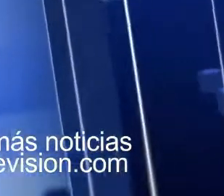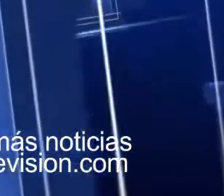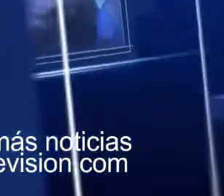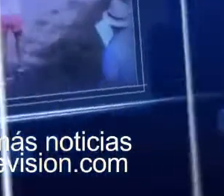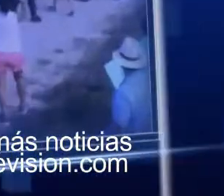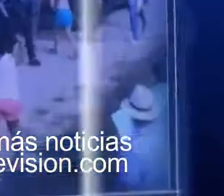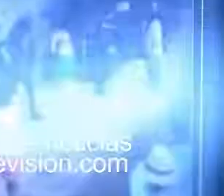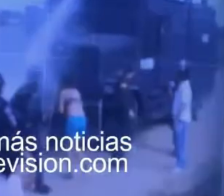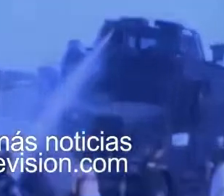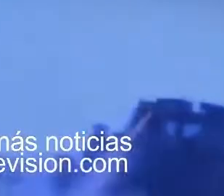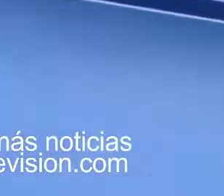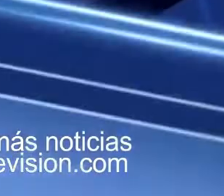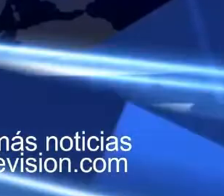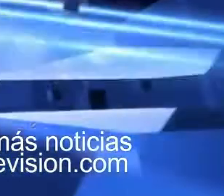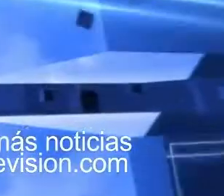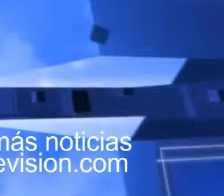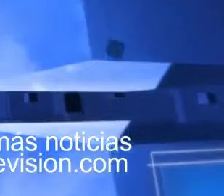no